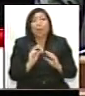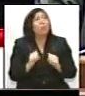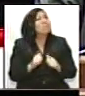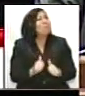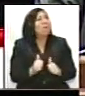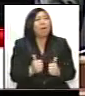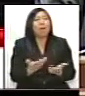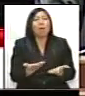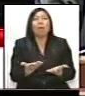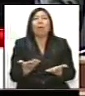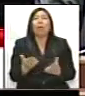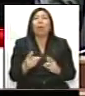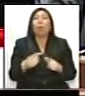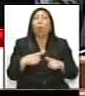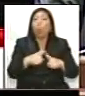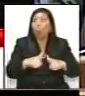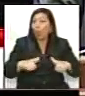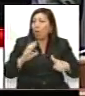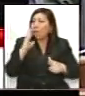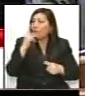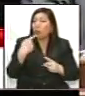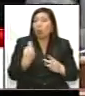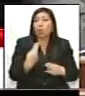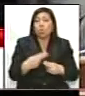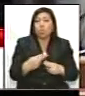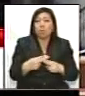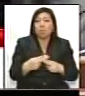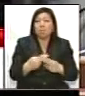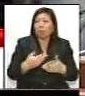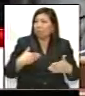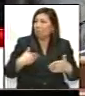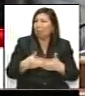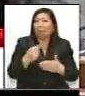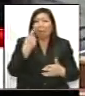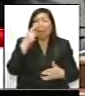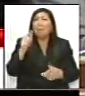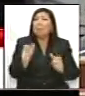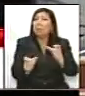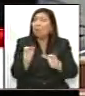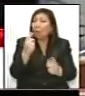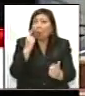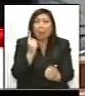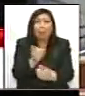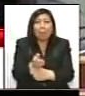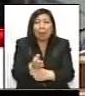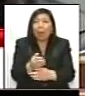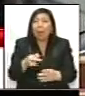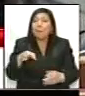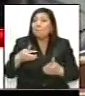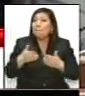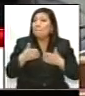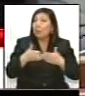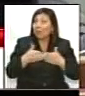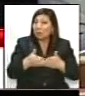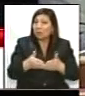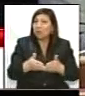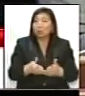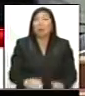Tambo Colorado, que es una maravilla, está muy cerca y casi nadie lo conoce, cerca de Pisco, en la ruta de